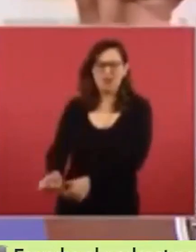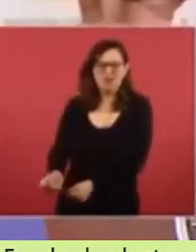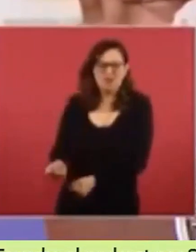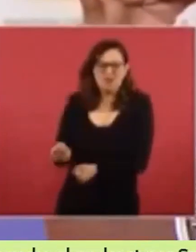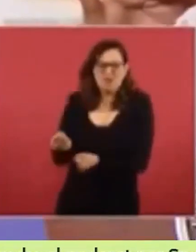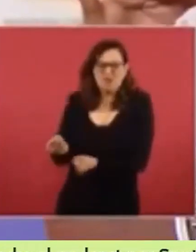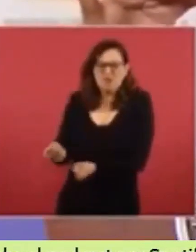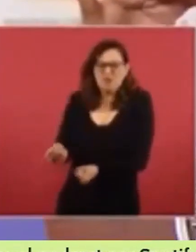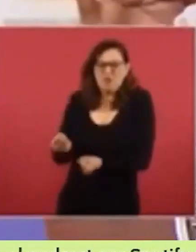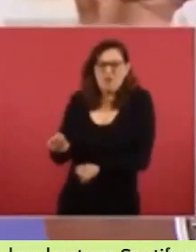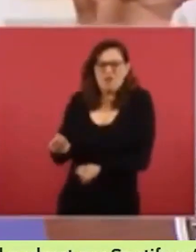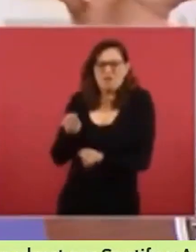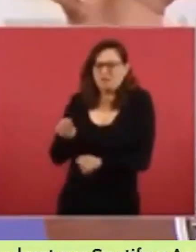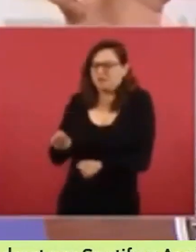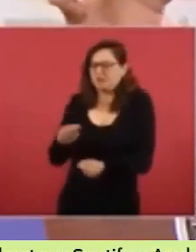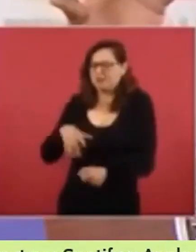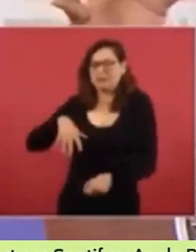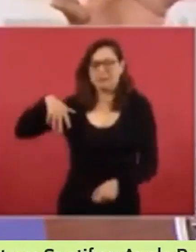con todo,